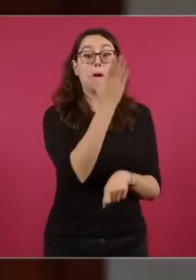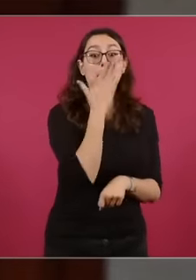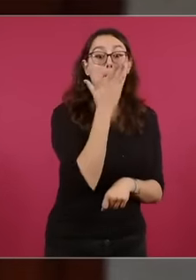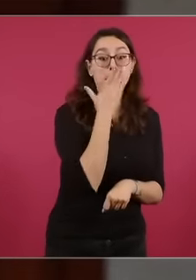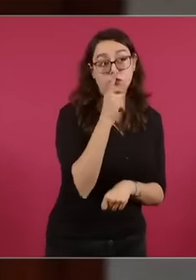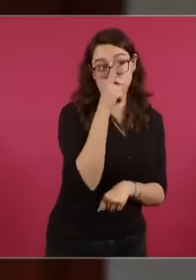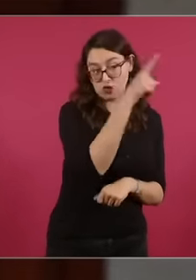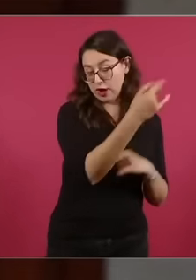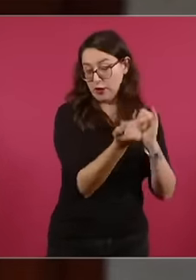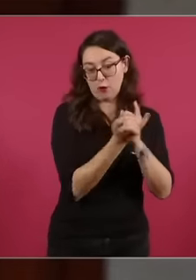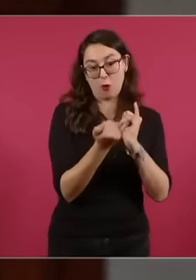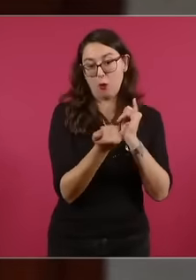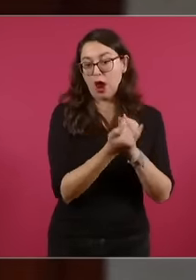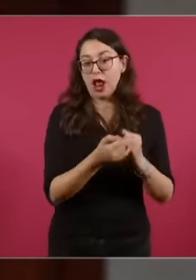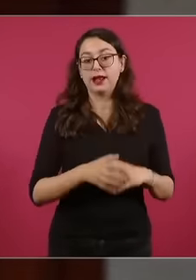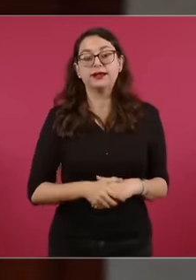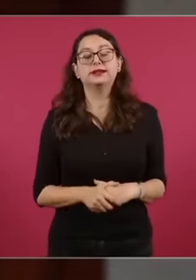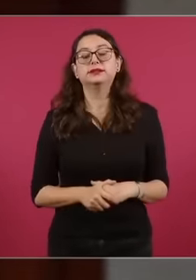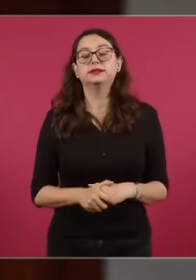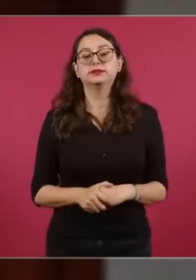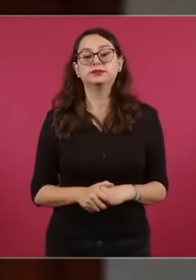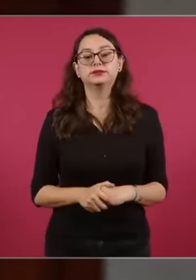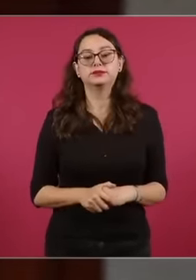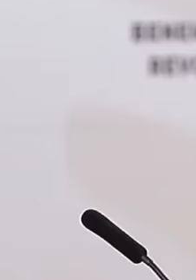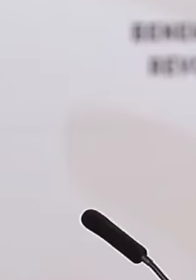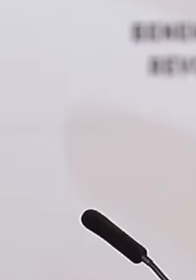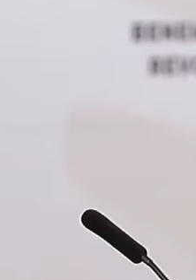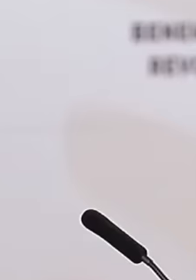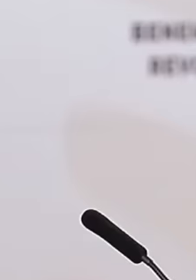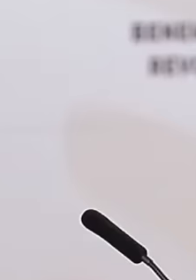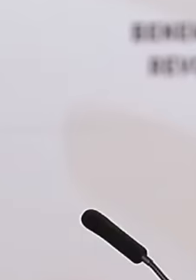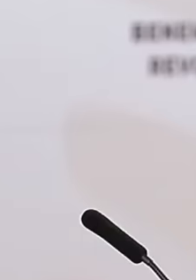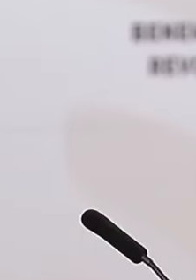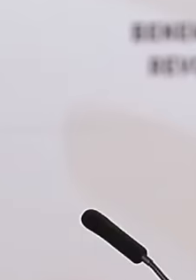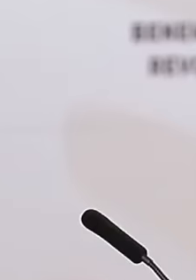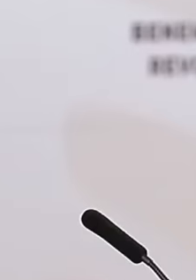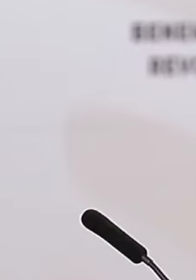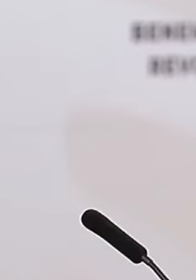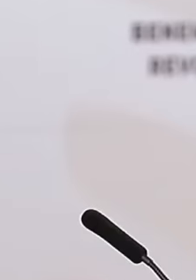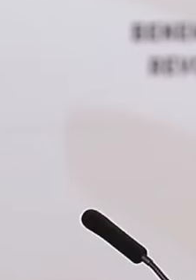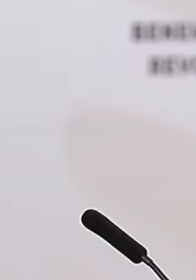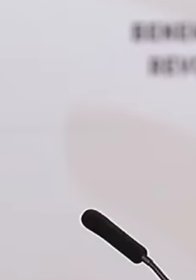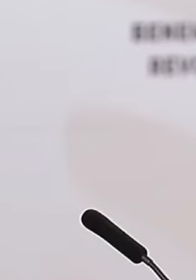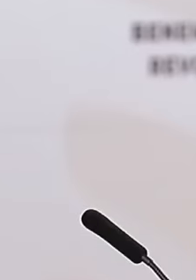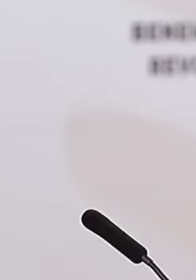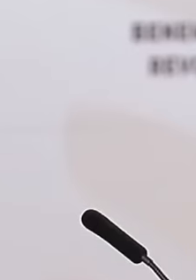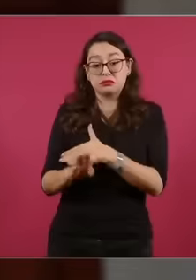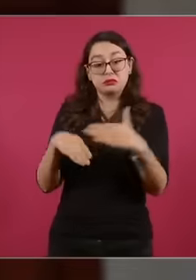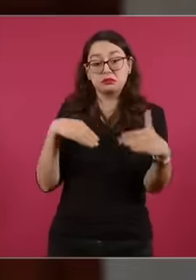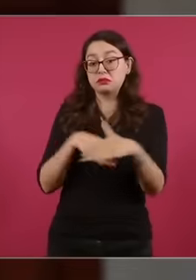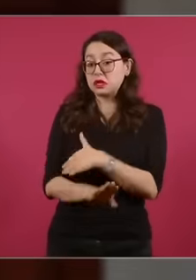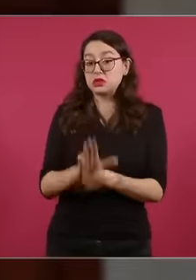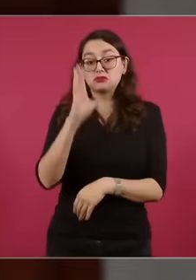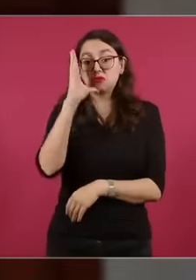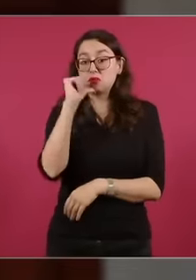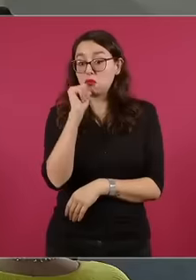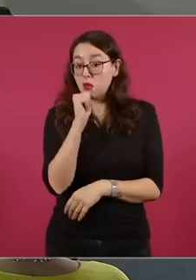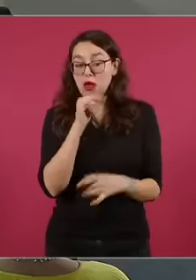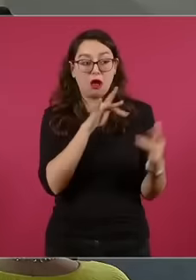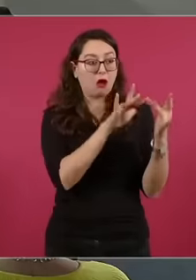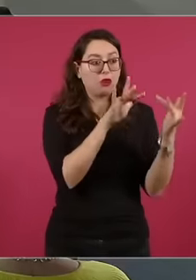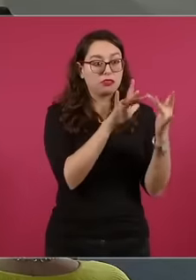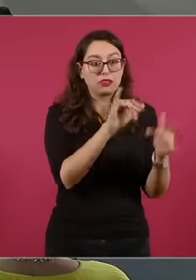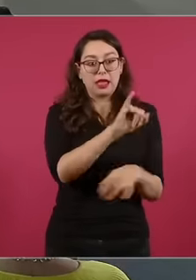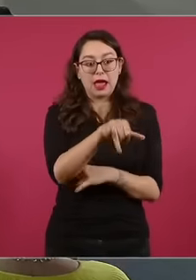poder. Y entonces ya no le permiten entrar, no le contestan el teléfono, ni de Jesús,